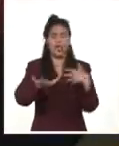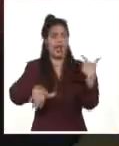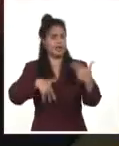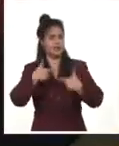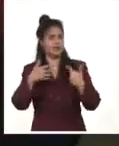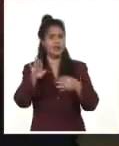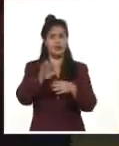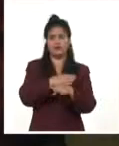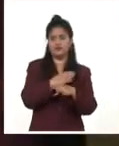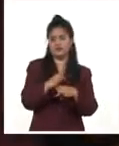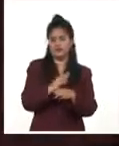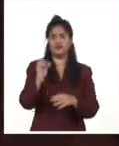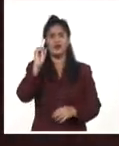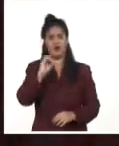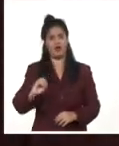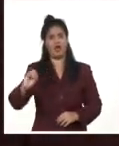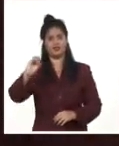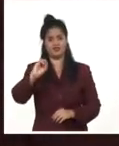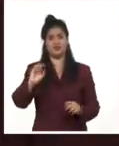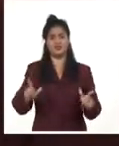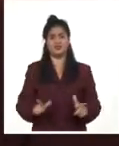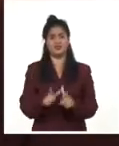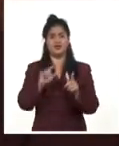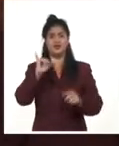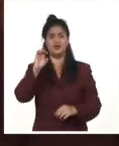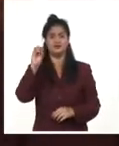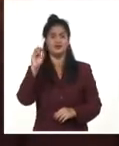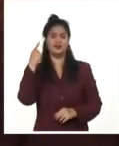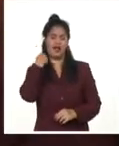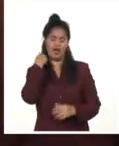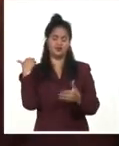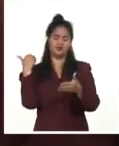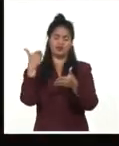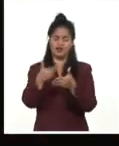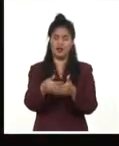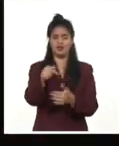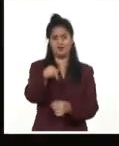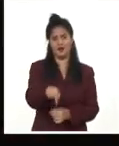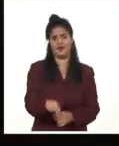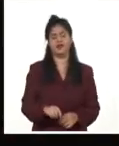una organización que llega a sus 6 décadas, tan lozana como en sus días